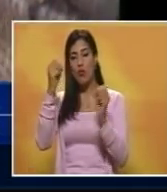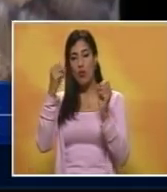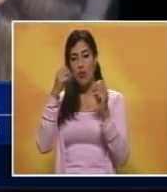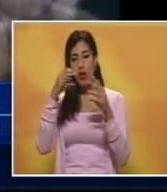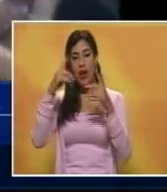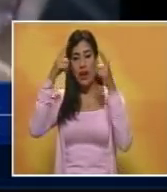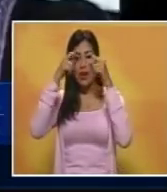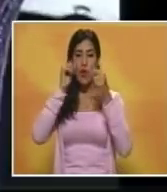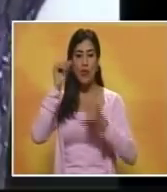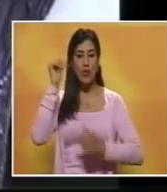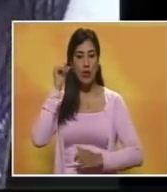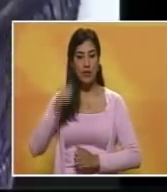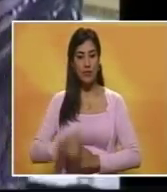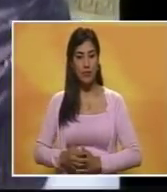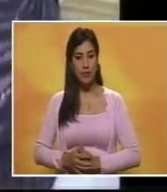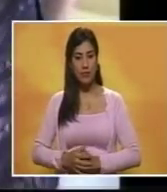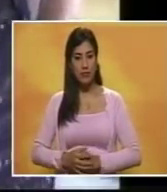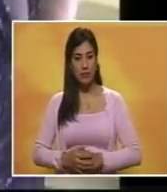reyes y reinas.